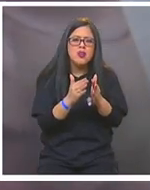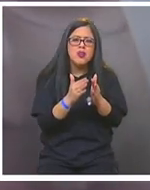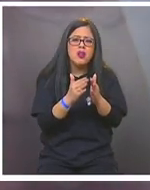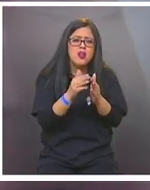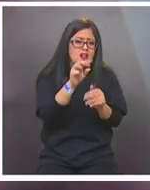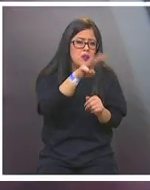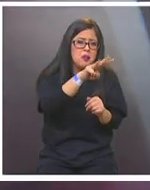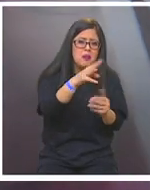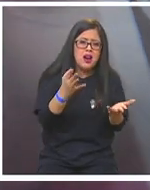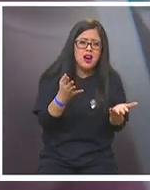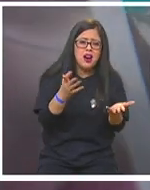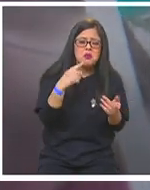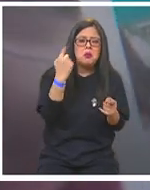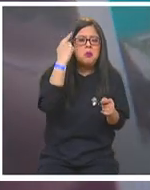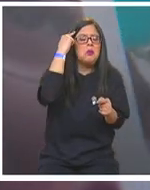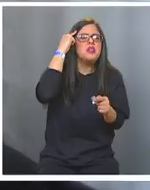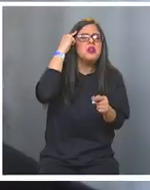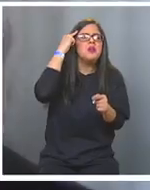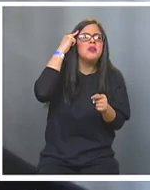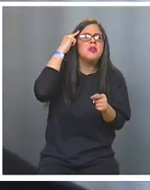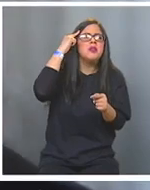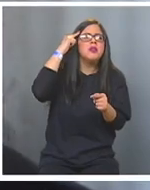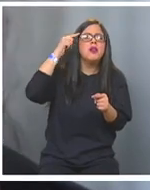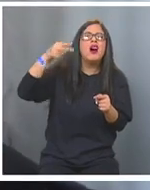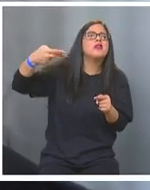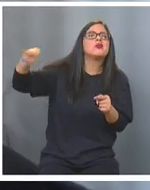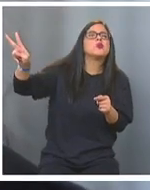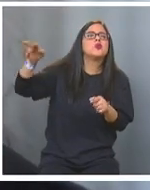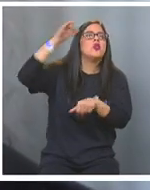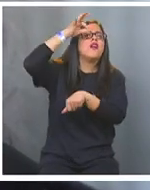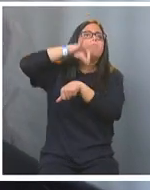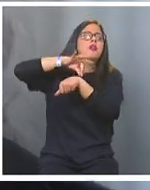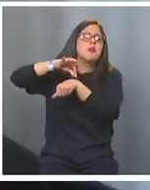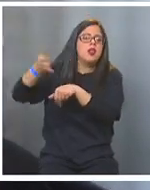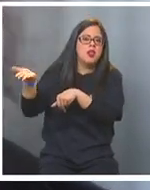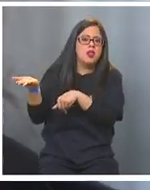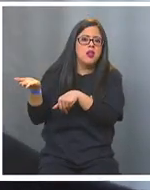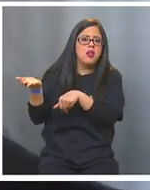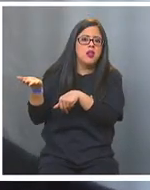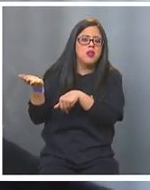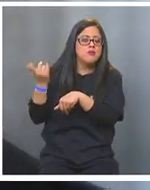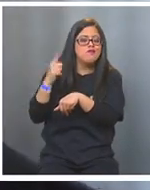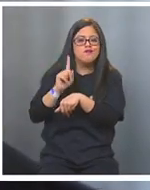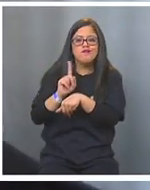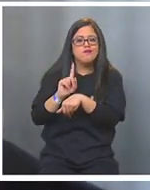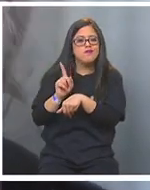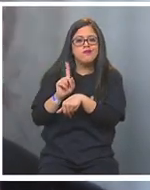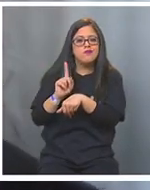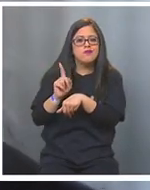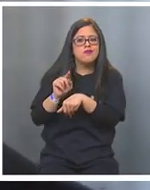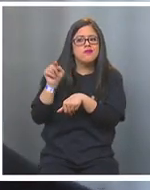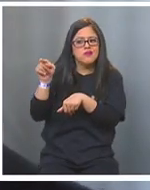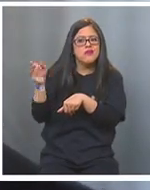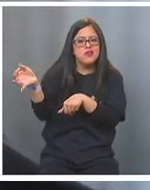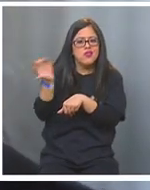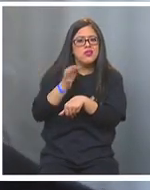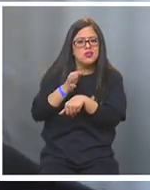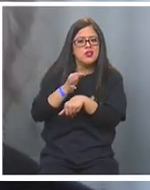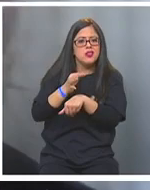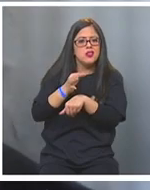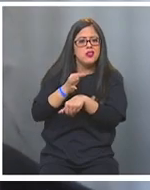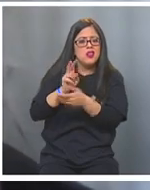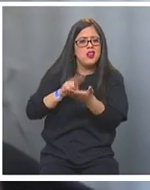mamá, pensamos que eran cosas propias de su enfermedad. Y no era así, pues la mamá estaba diciendo la verdad, el papá se nos